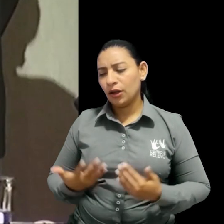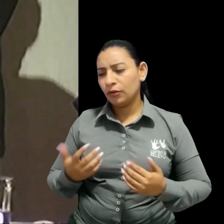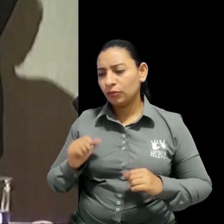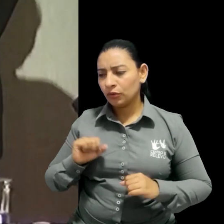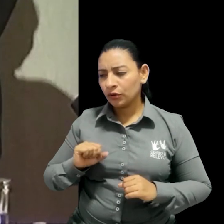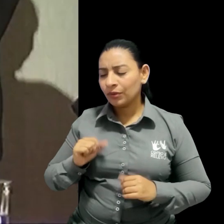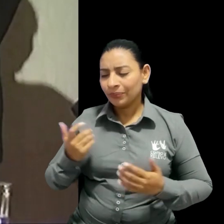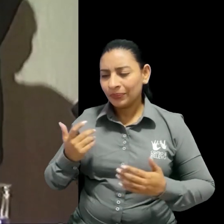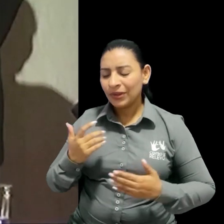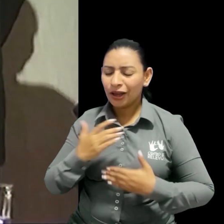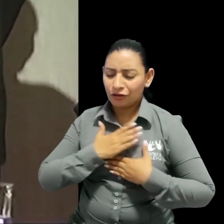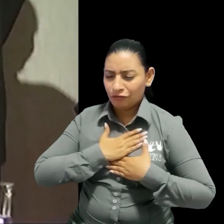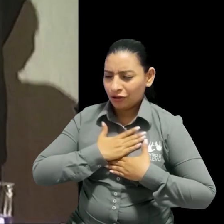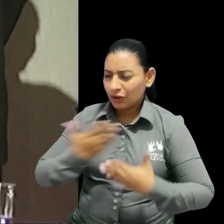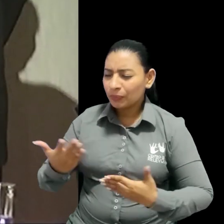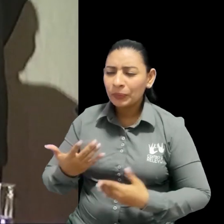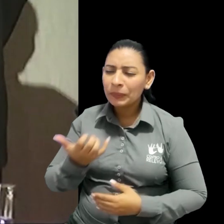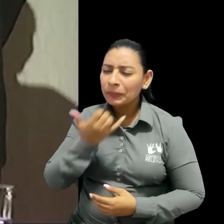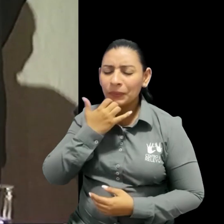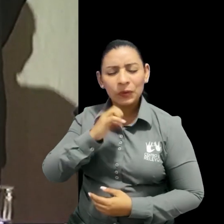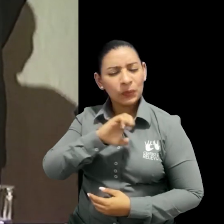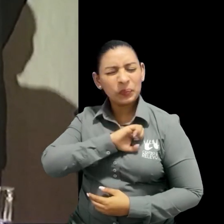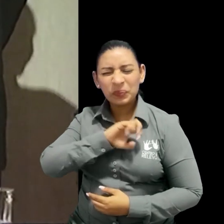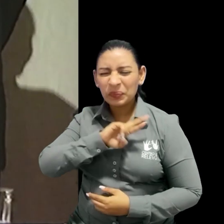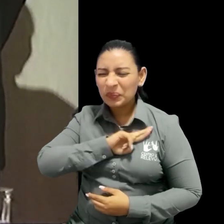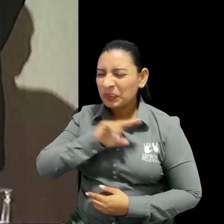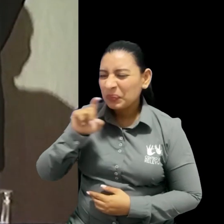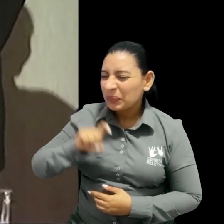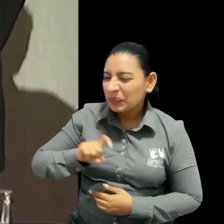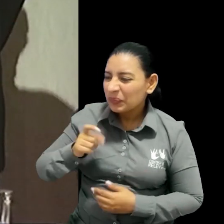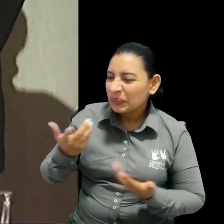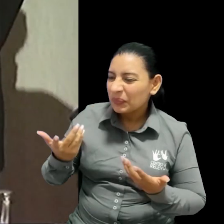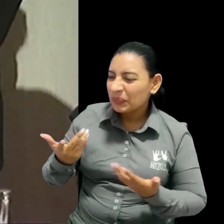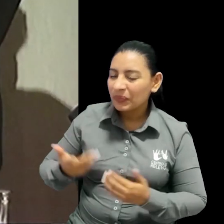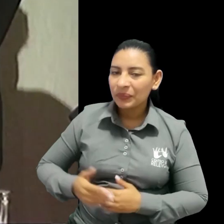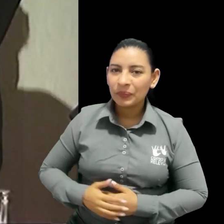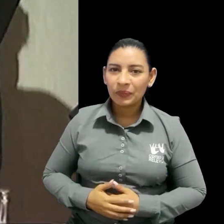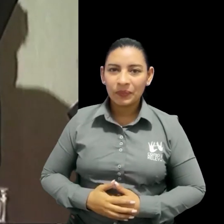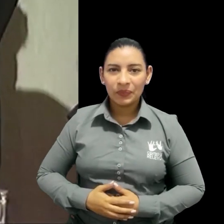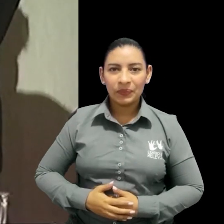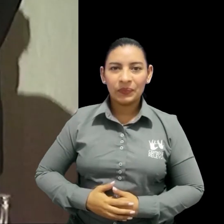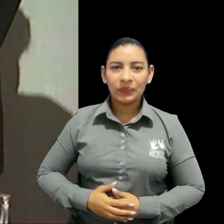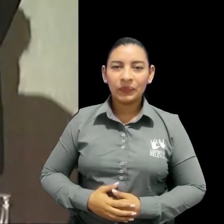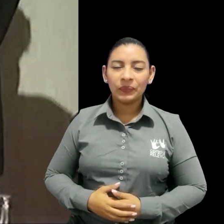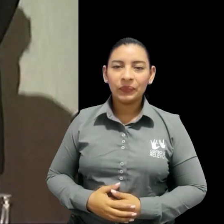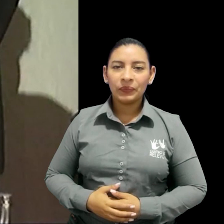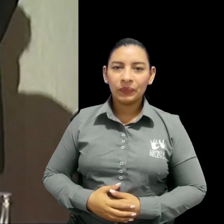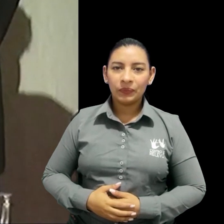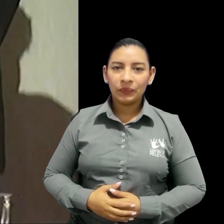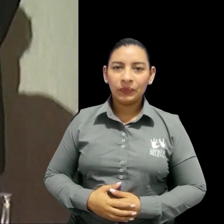Bueno, a ver qué, con mucho gusto, a ver qué quiere decir.